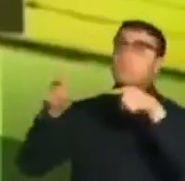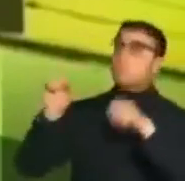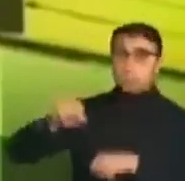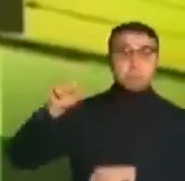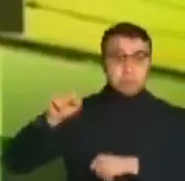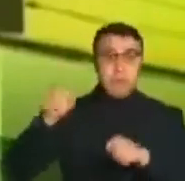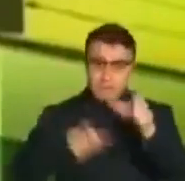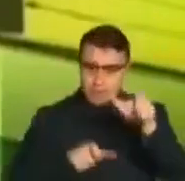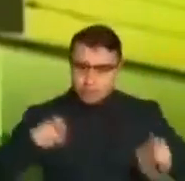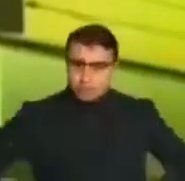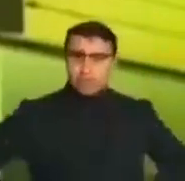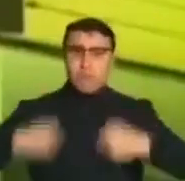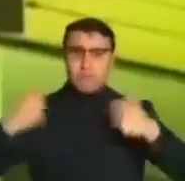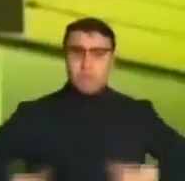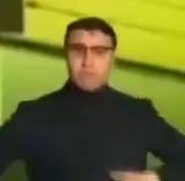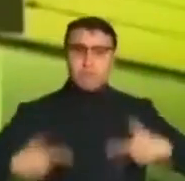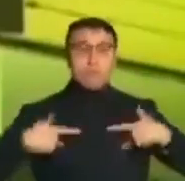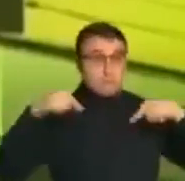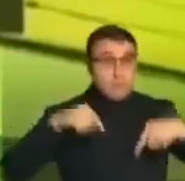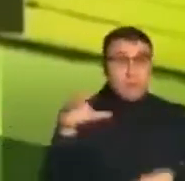rápida.